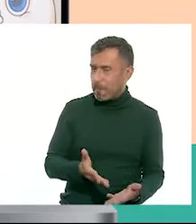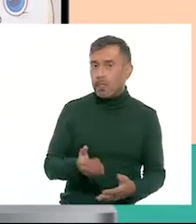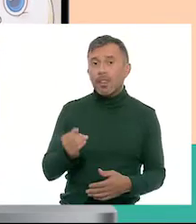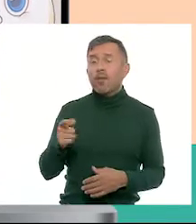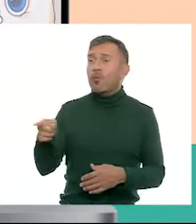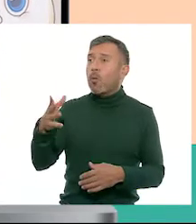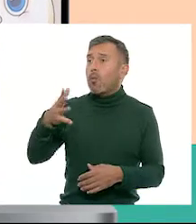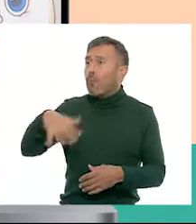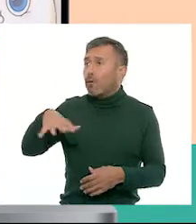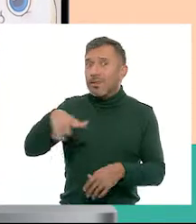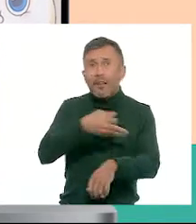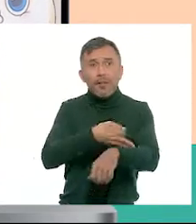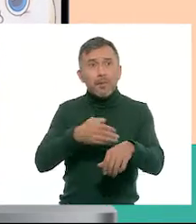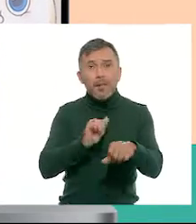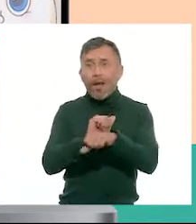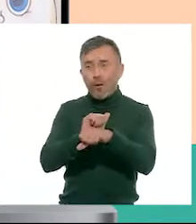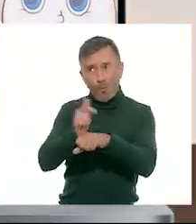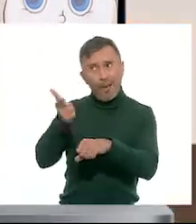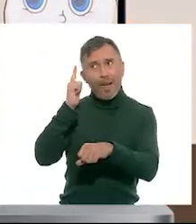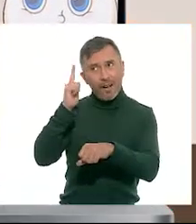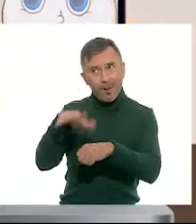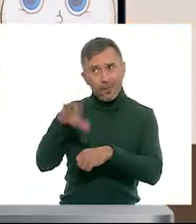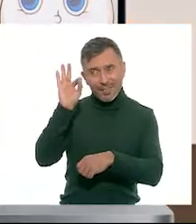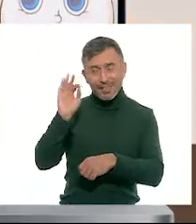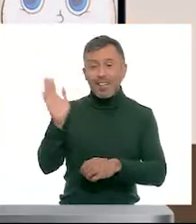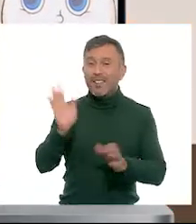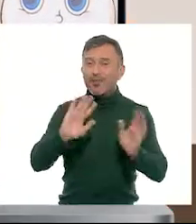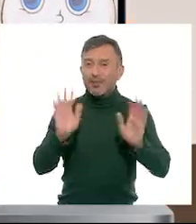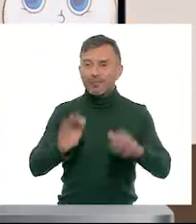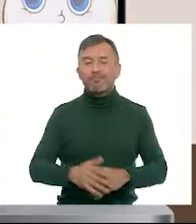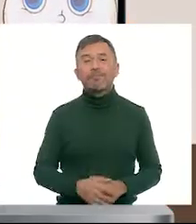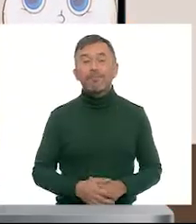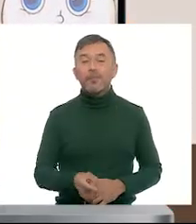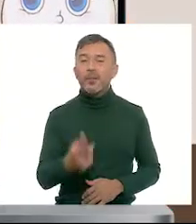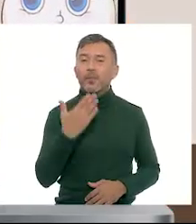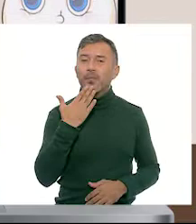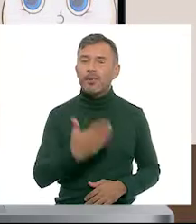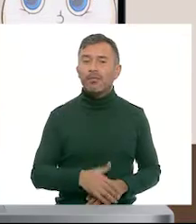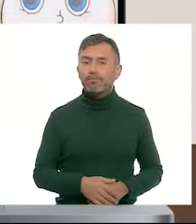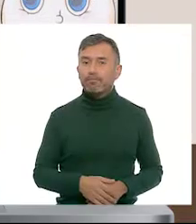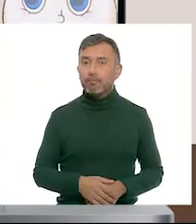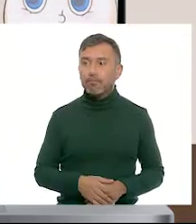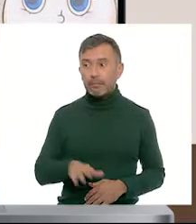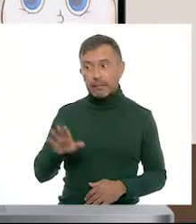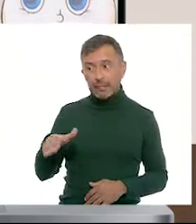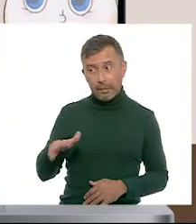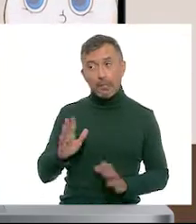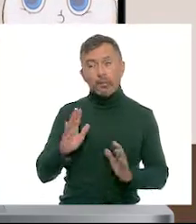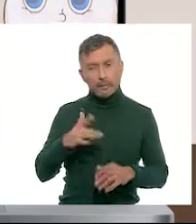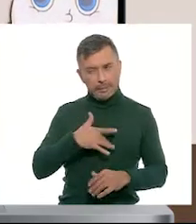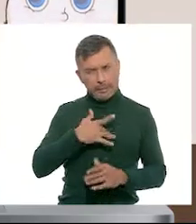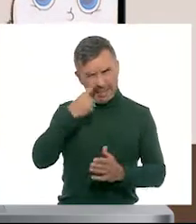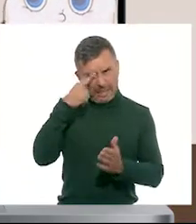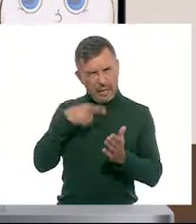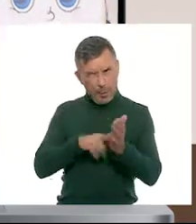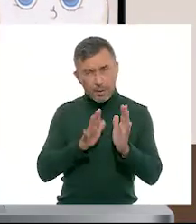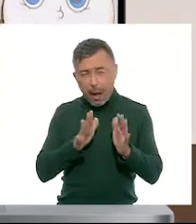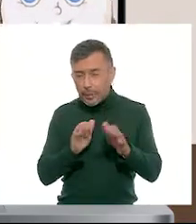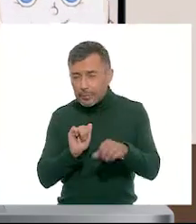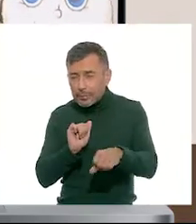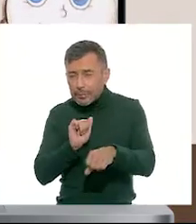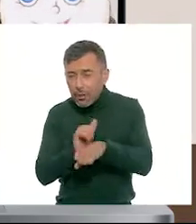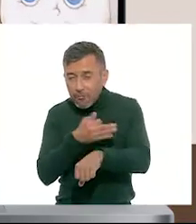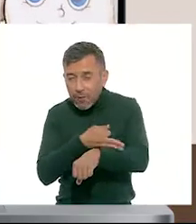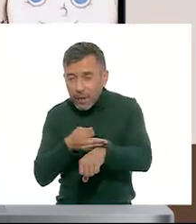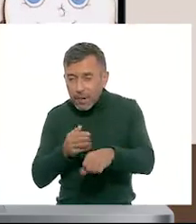en su búsqueda! ¡Adiós! Muy bien, Pandereta. Creo que ya estamos a punto de dar con tu familia. ¿Tú